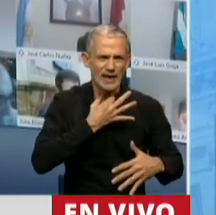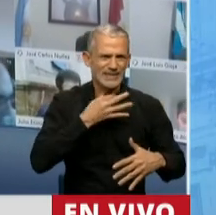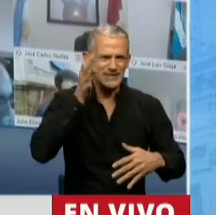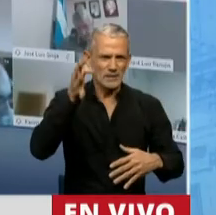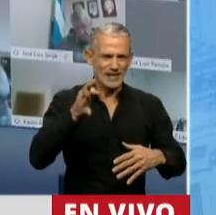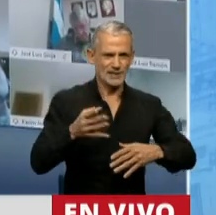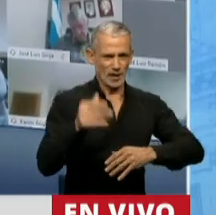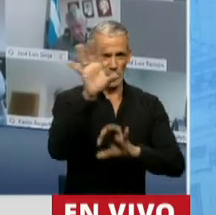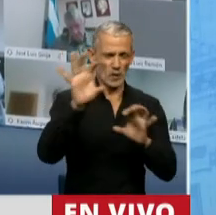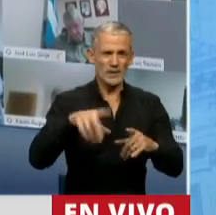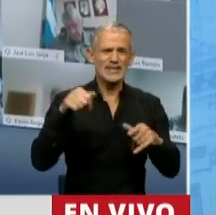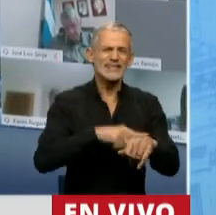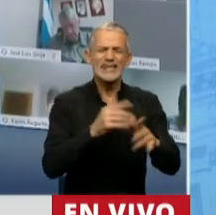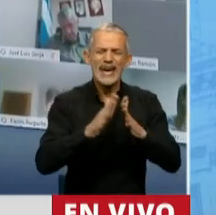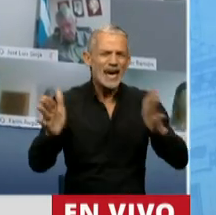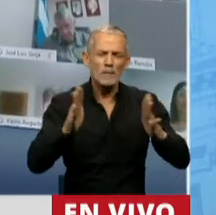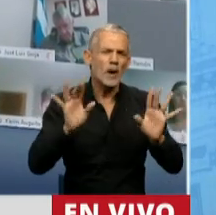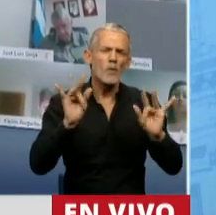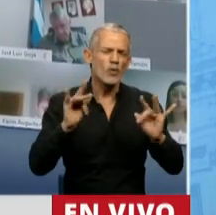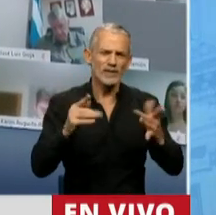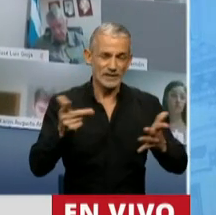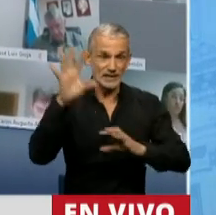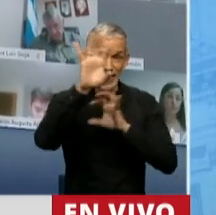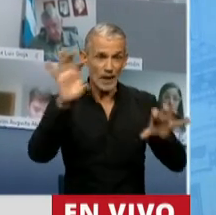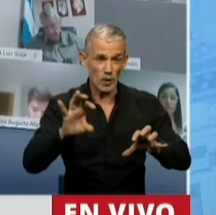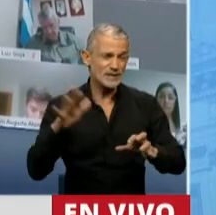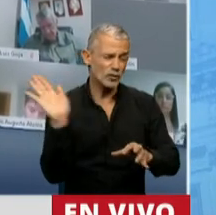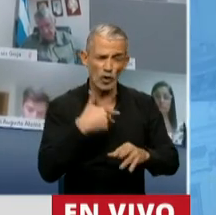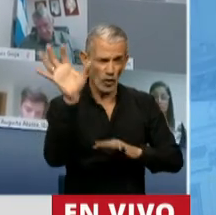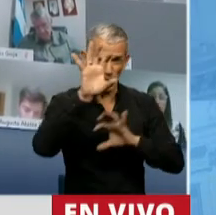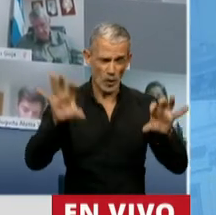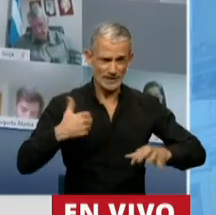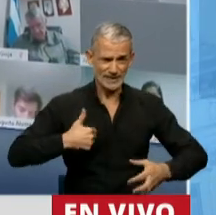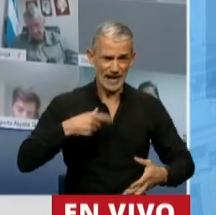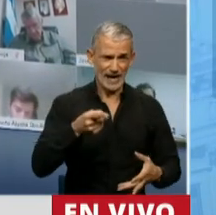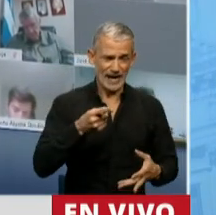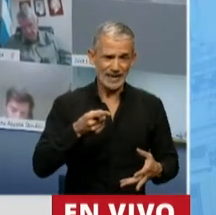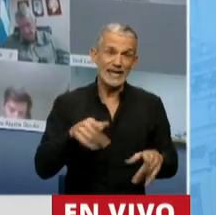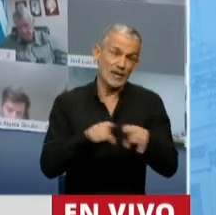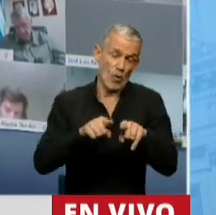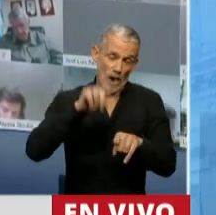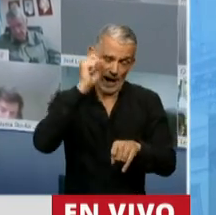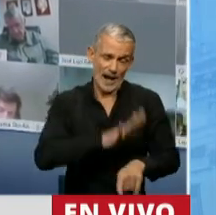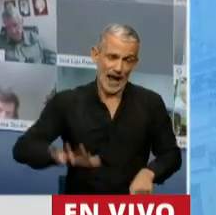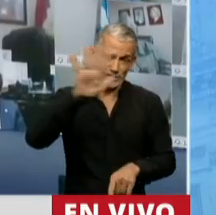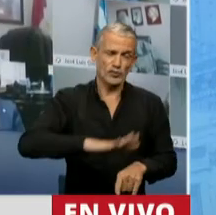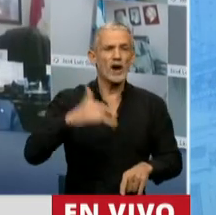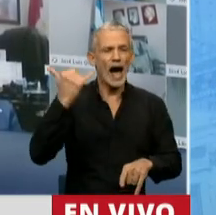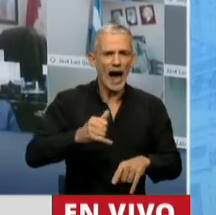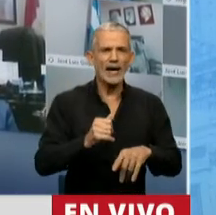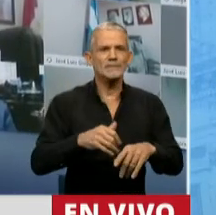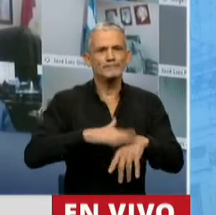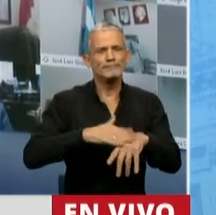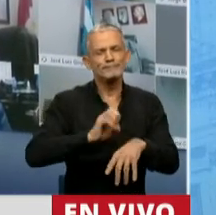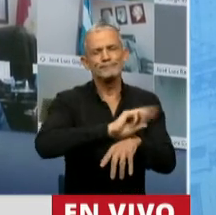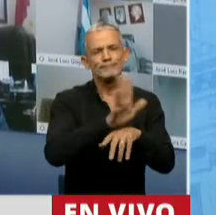gravosa en tiempos tan complicados en donde las provincias, todas las provincias del país, al igual que la Nación, sufren los